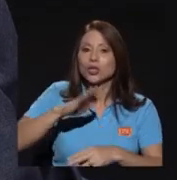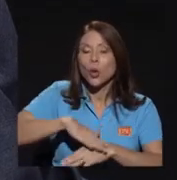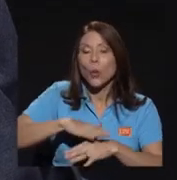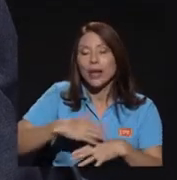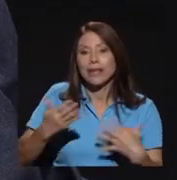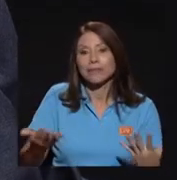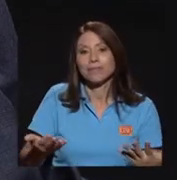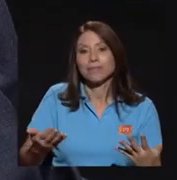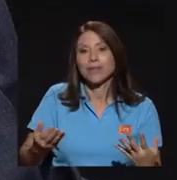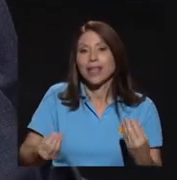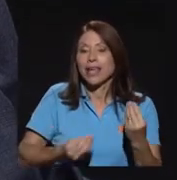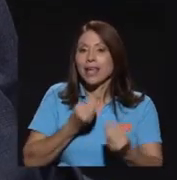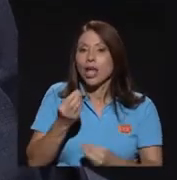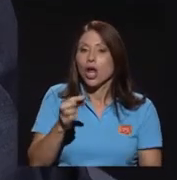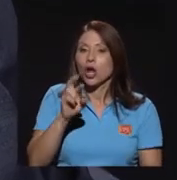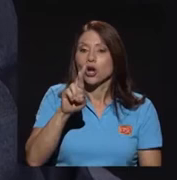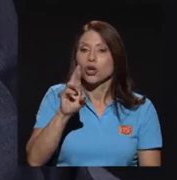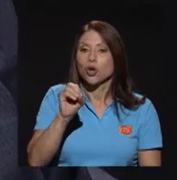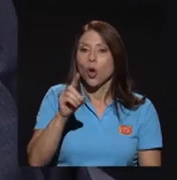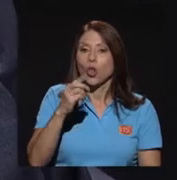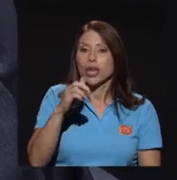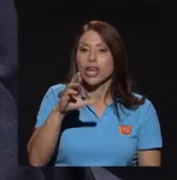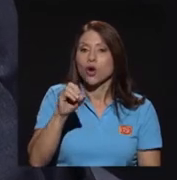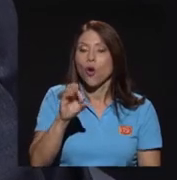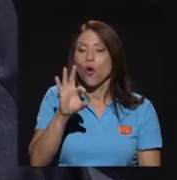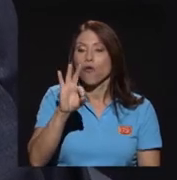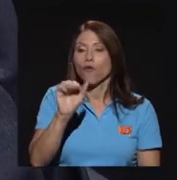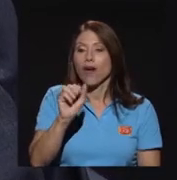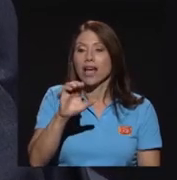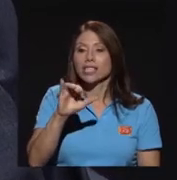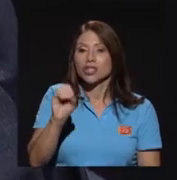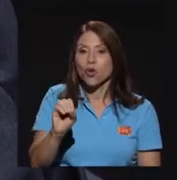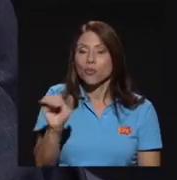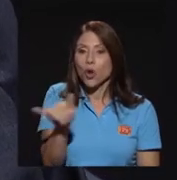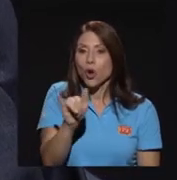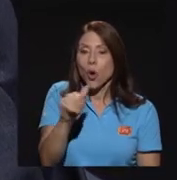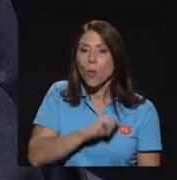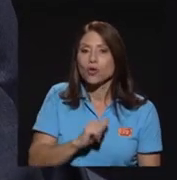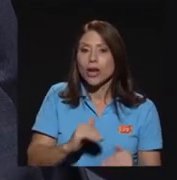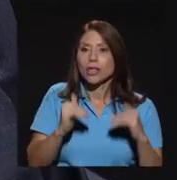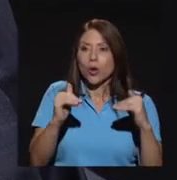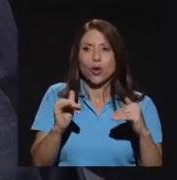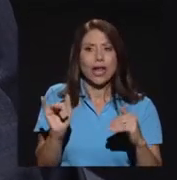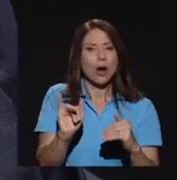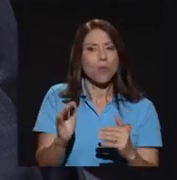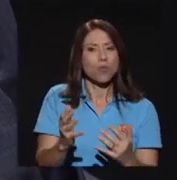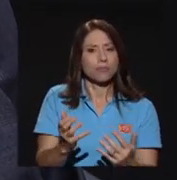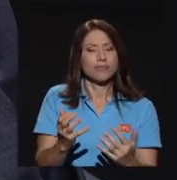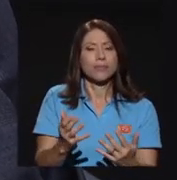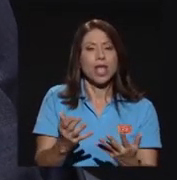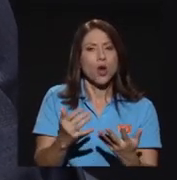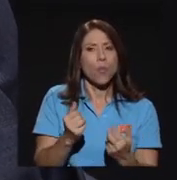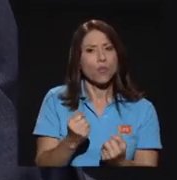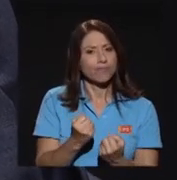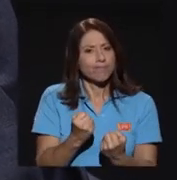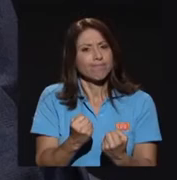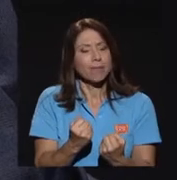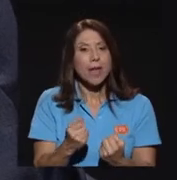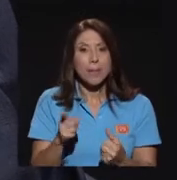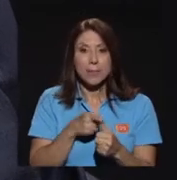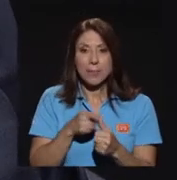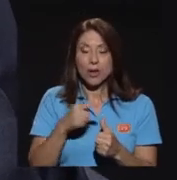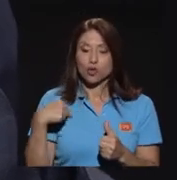rodrigo facio como como el rector primero siendo yo miembro de como decano de la